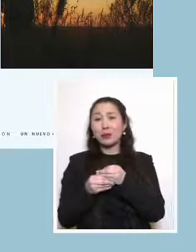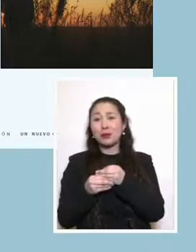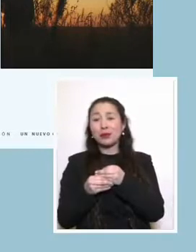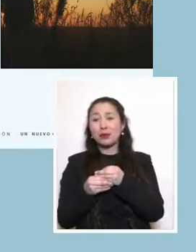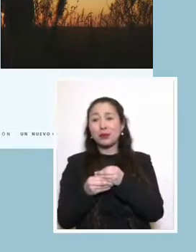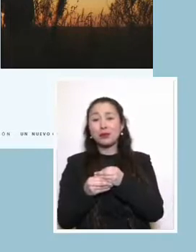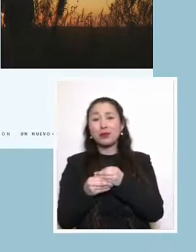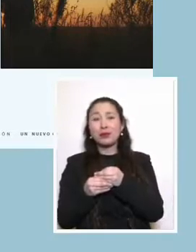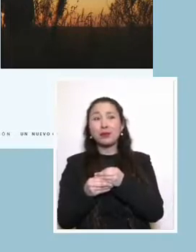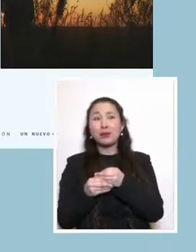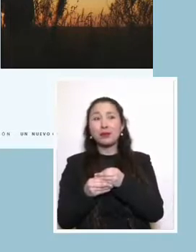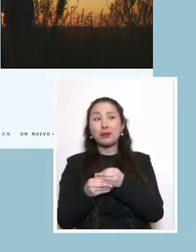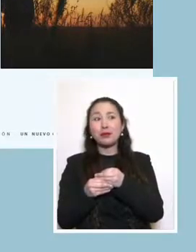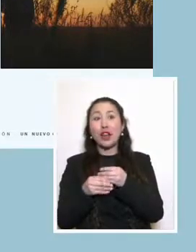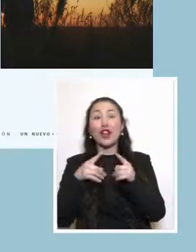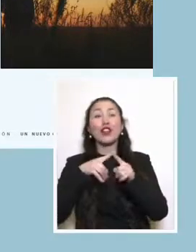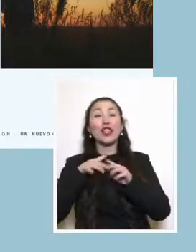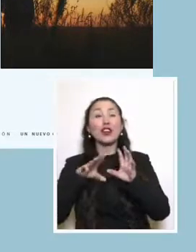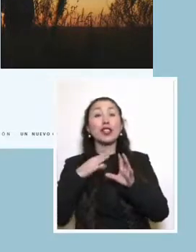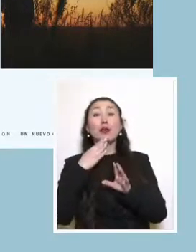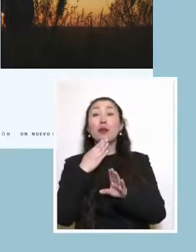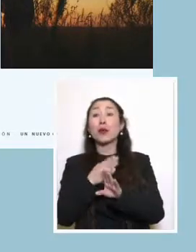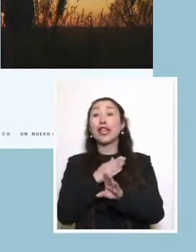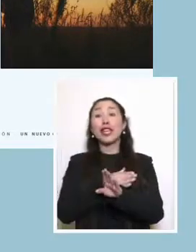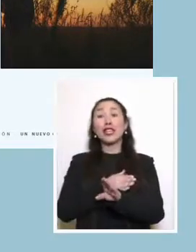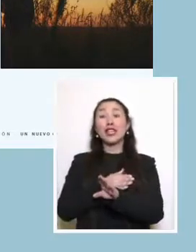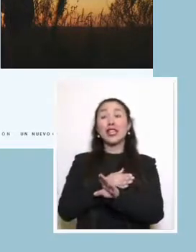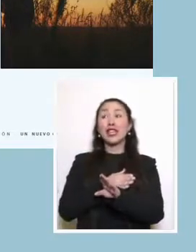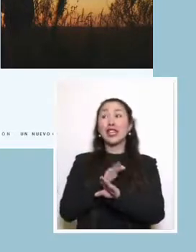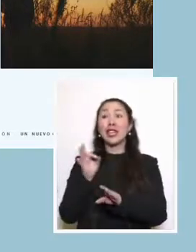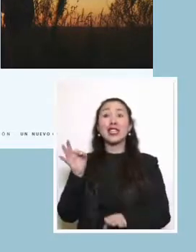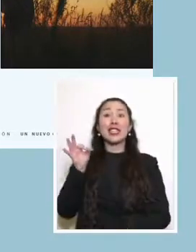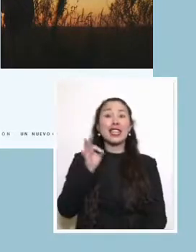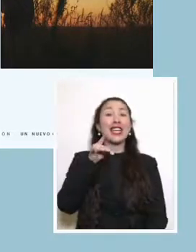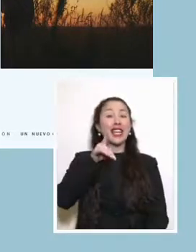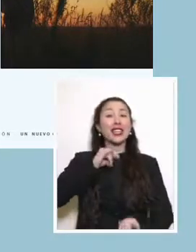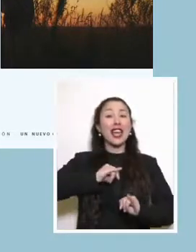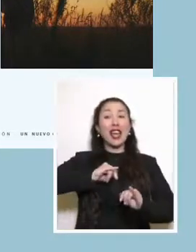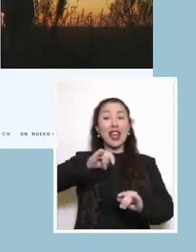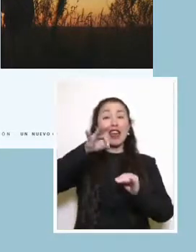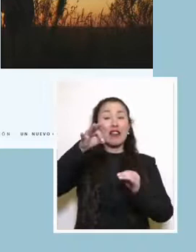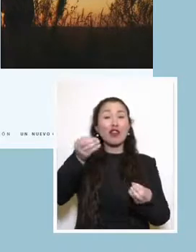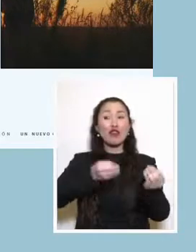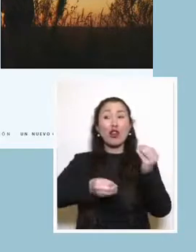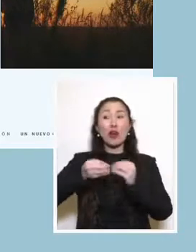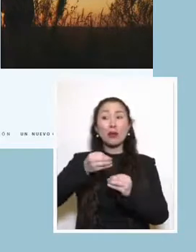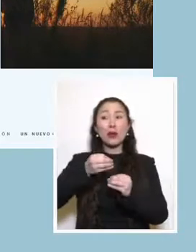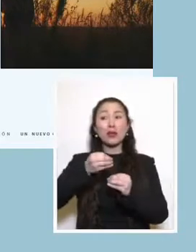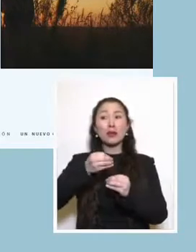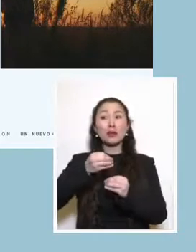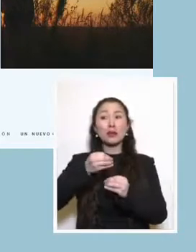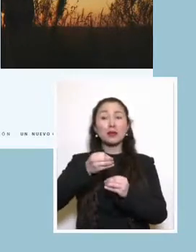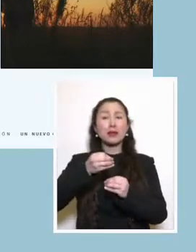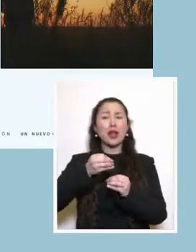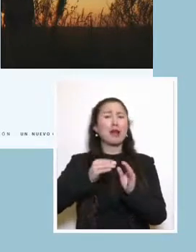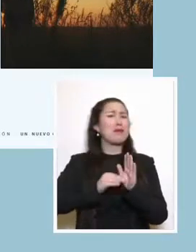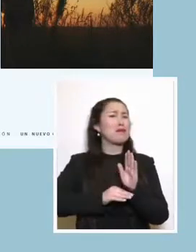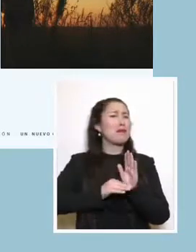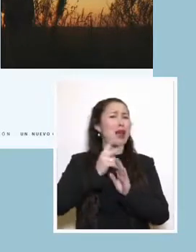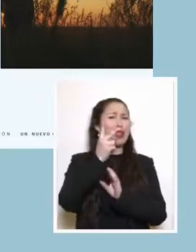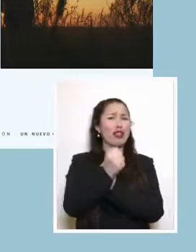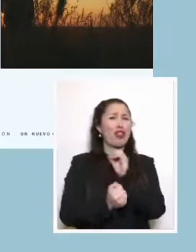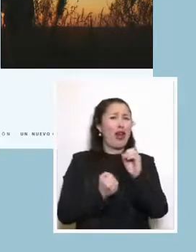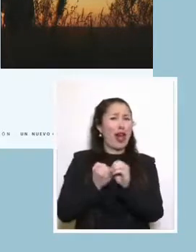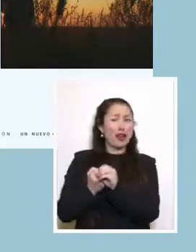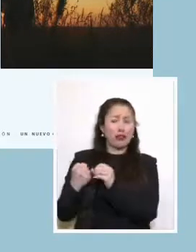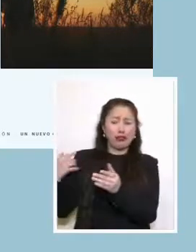intermedios, productos intermedios, ya que, como mencionó Val, este informe se elaboró a lo largo de más de 2 años, así